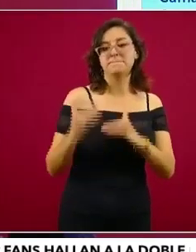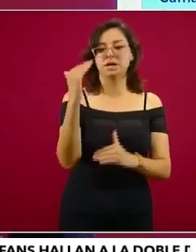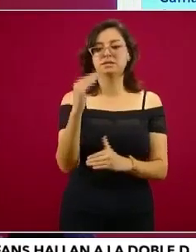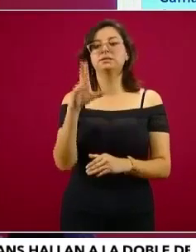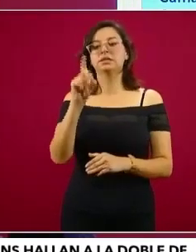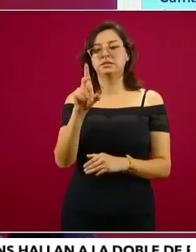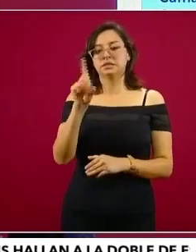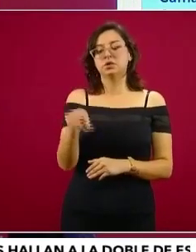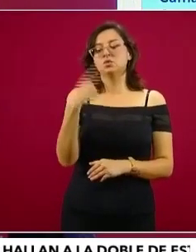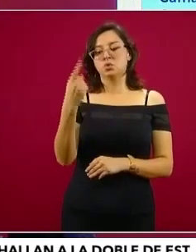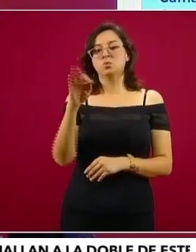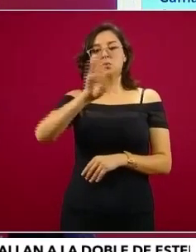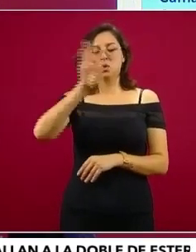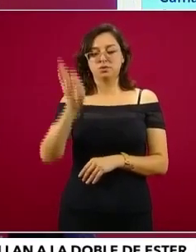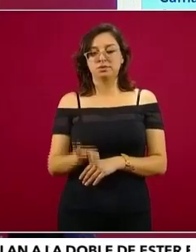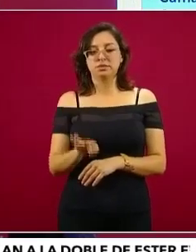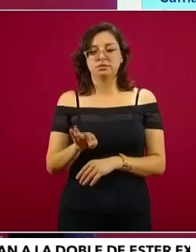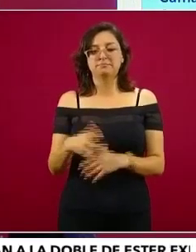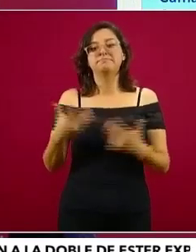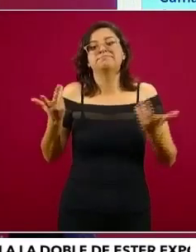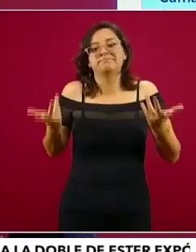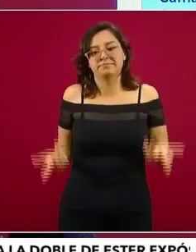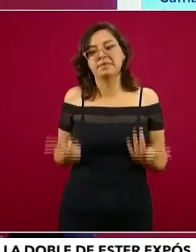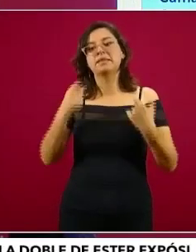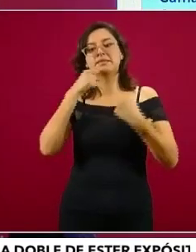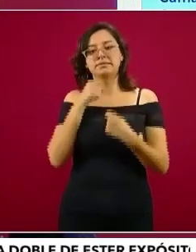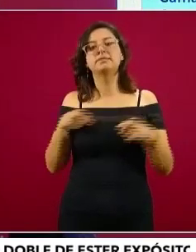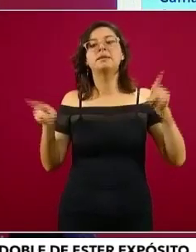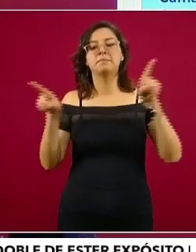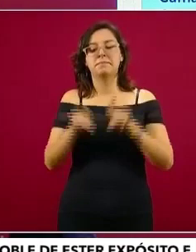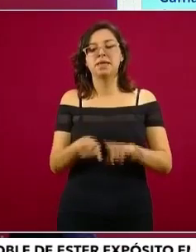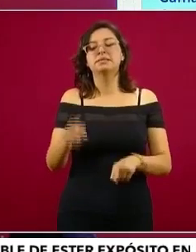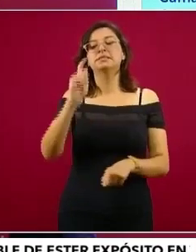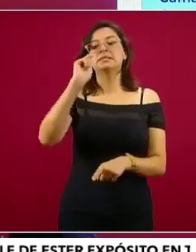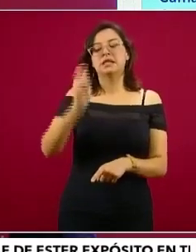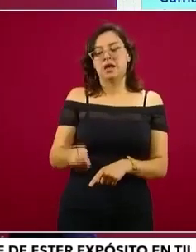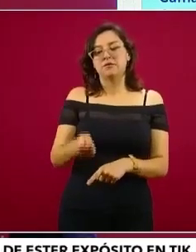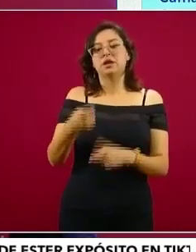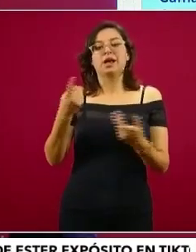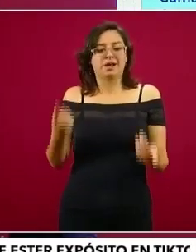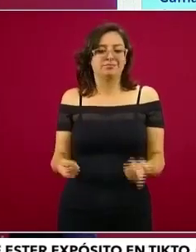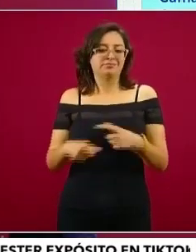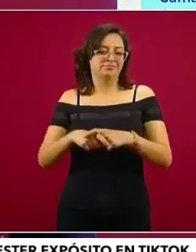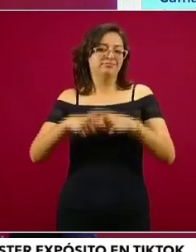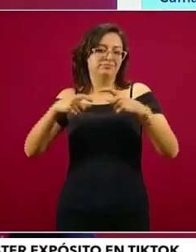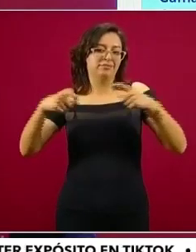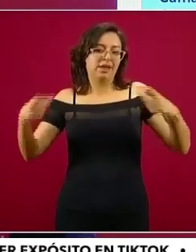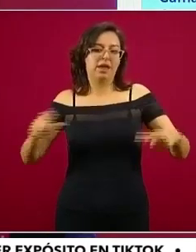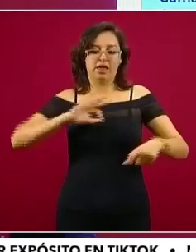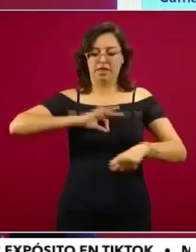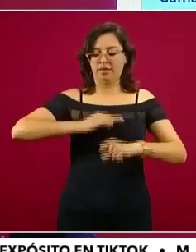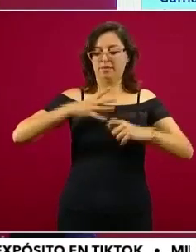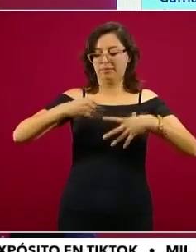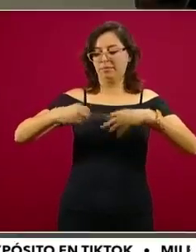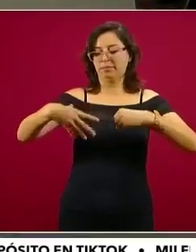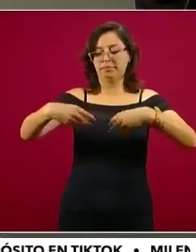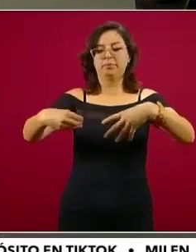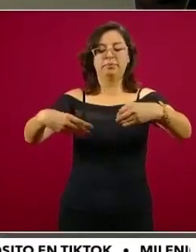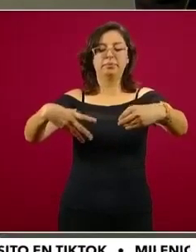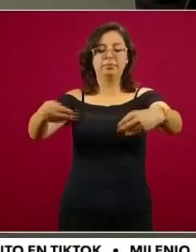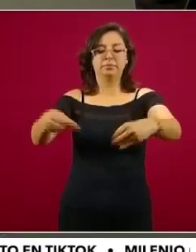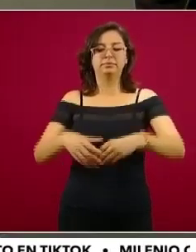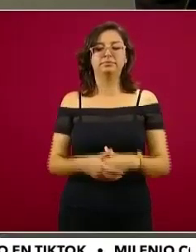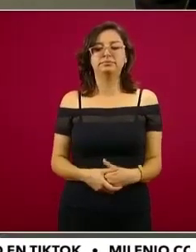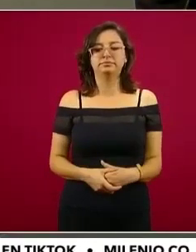del 31%, y esto lógicamente también representa un incremento y cómo la epidemia está evolucionando